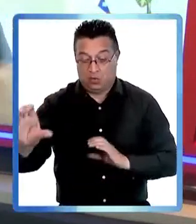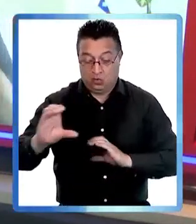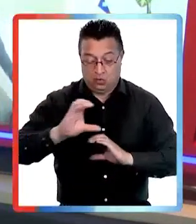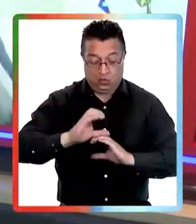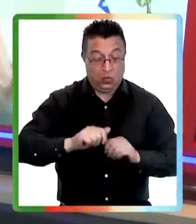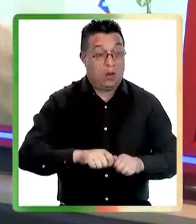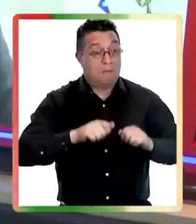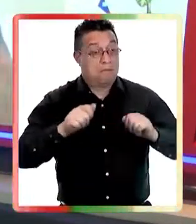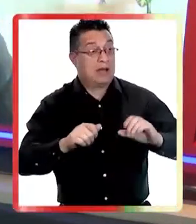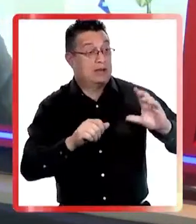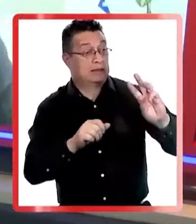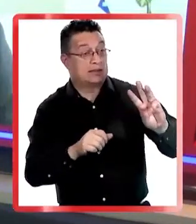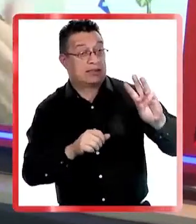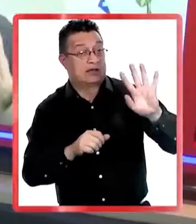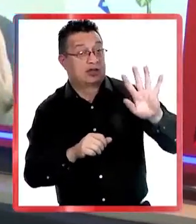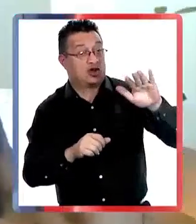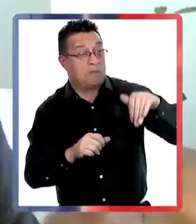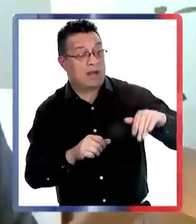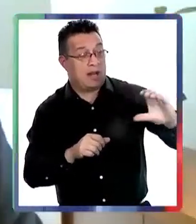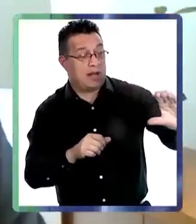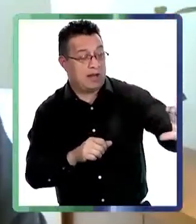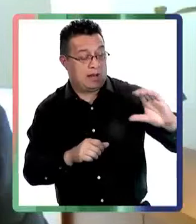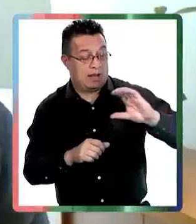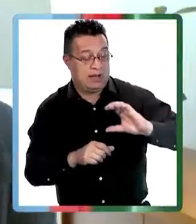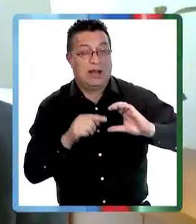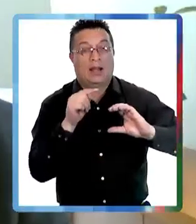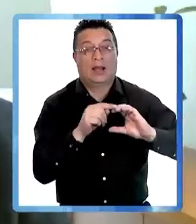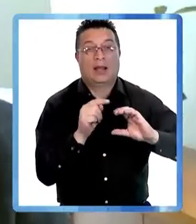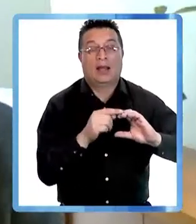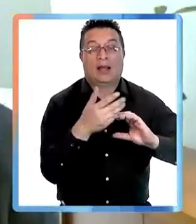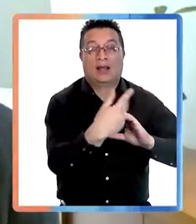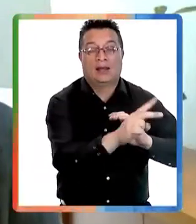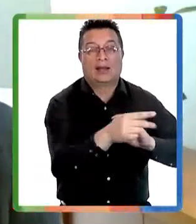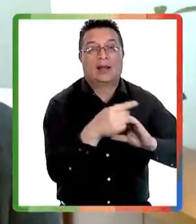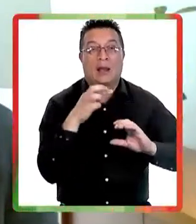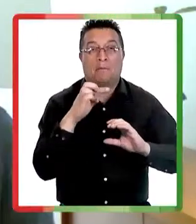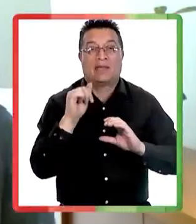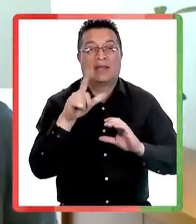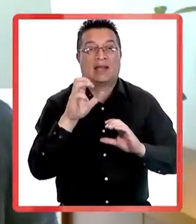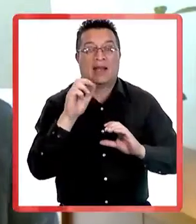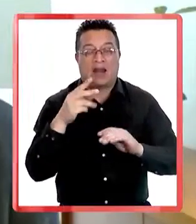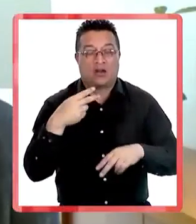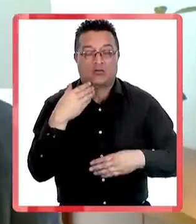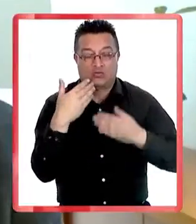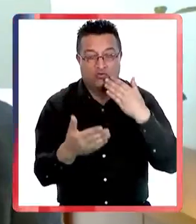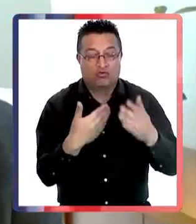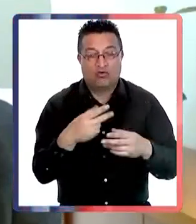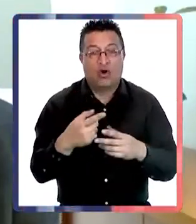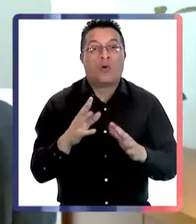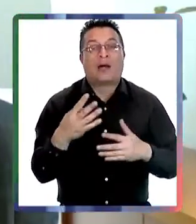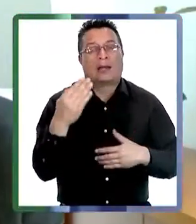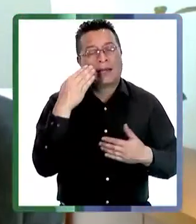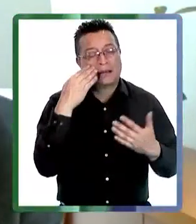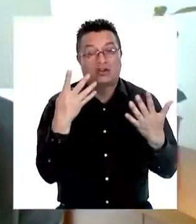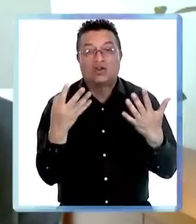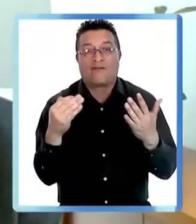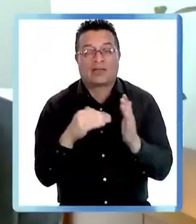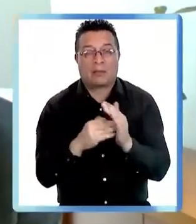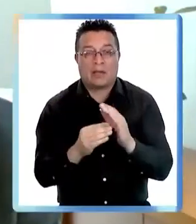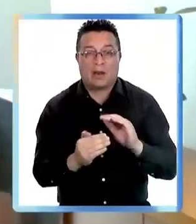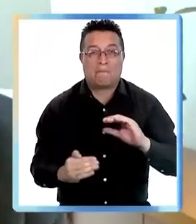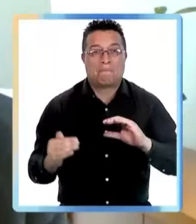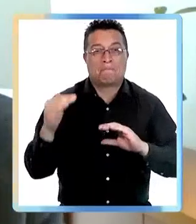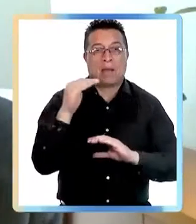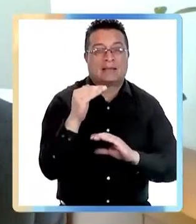PGU más los 35.000 pesos de este pilar contributivo solidario, casi 90.000